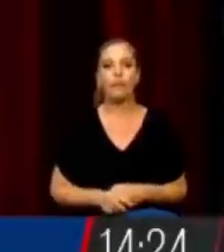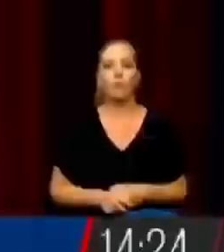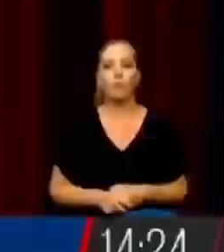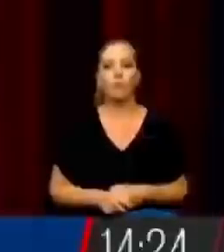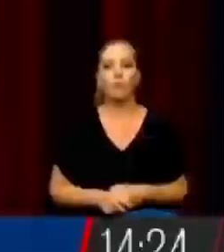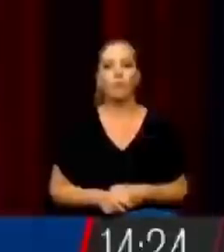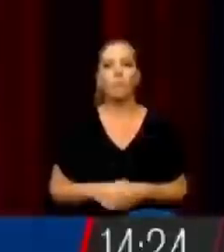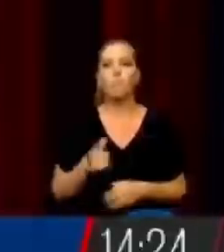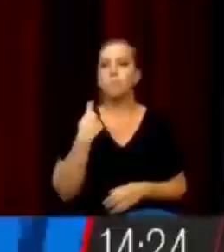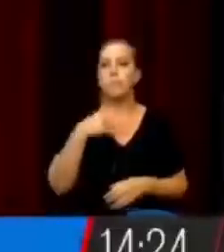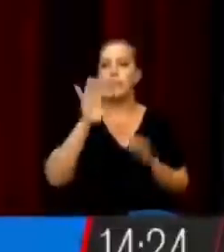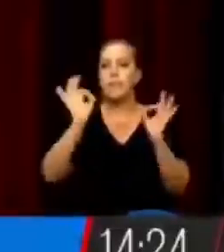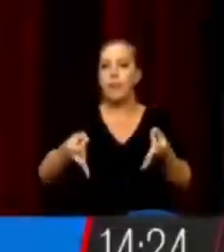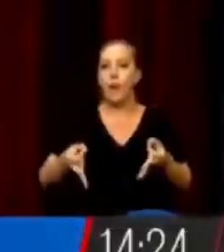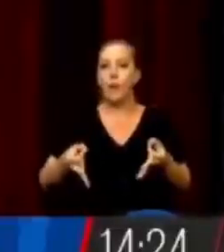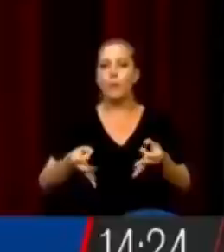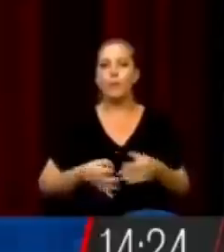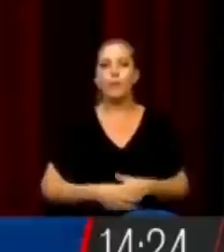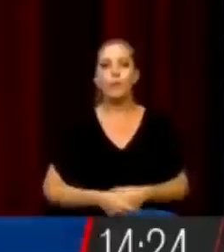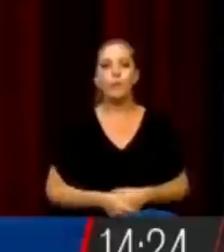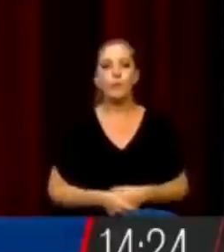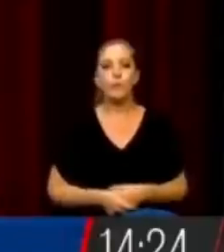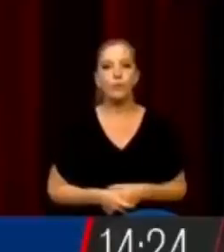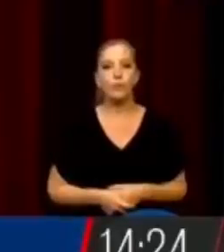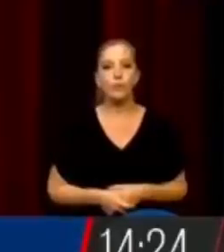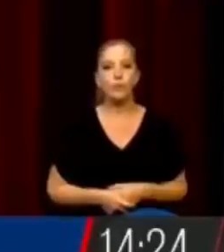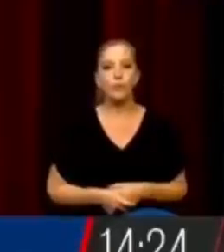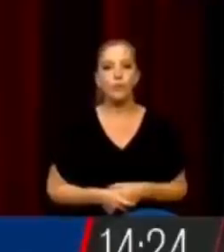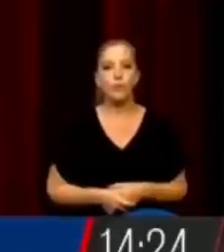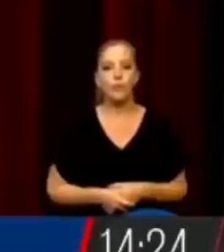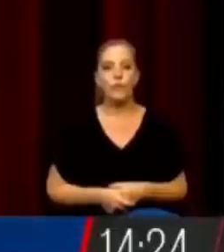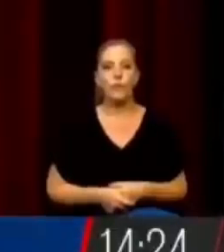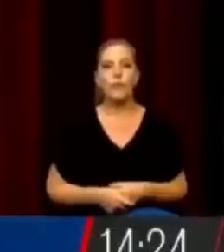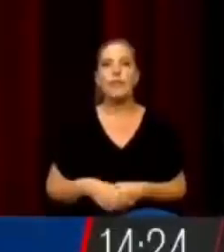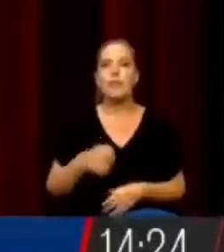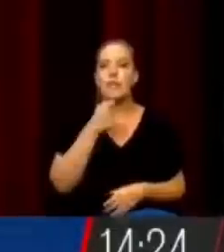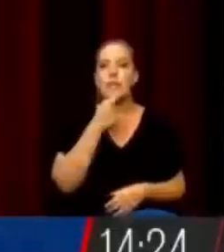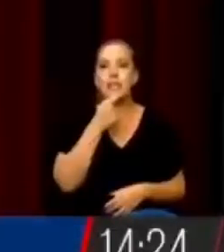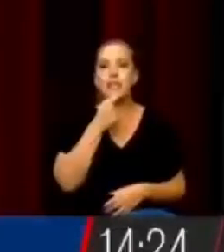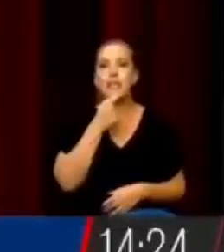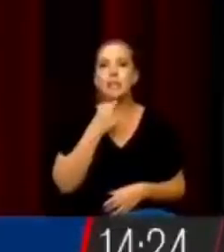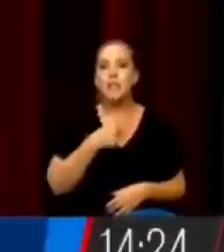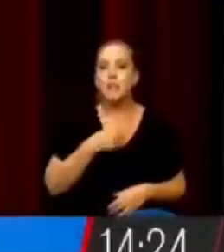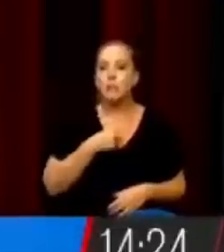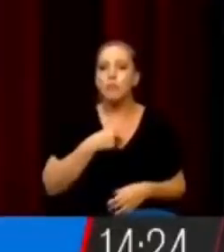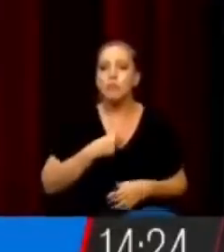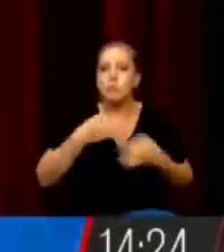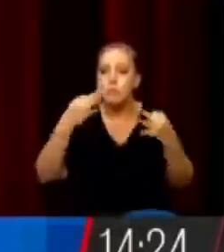la convicción de saber que si hay buena fe de nuestra parte,